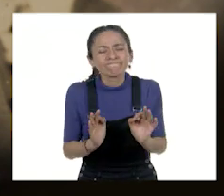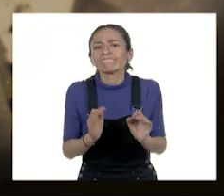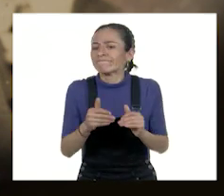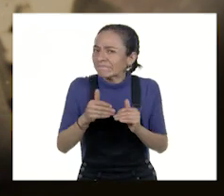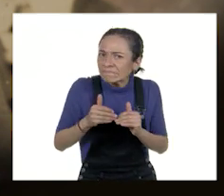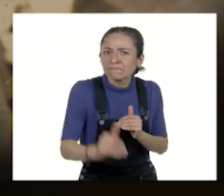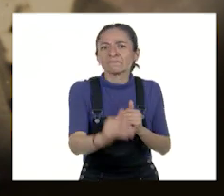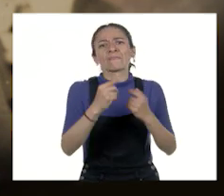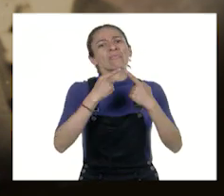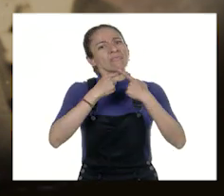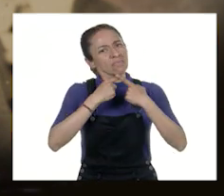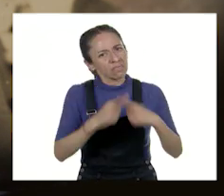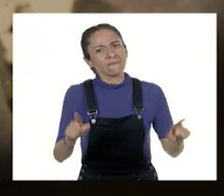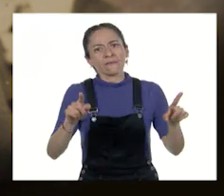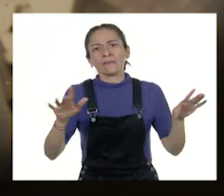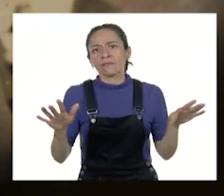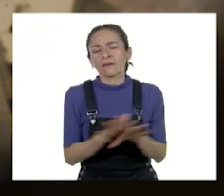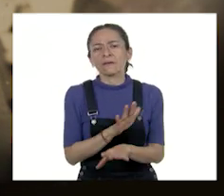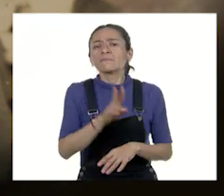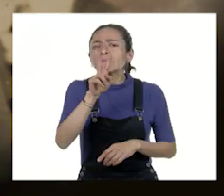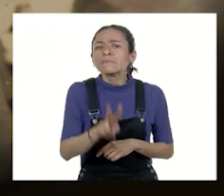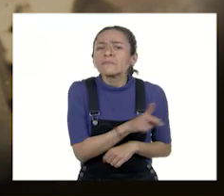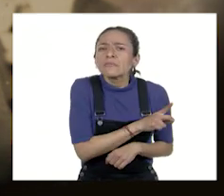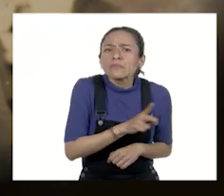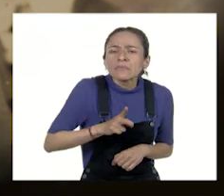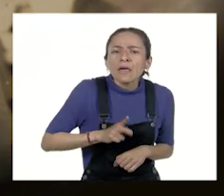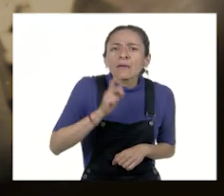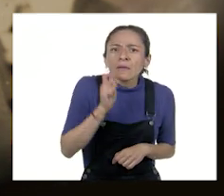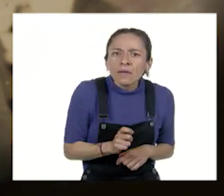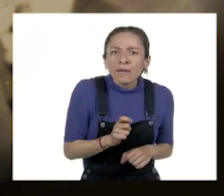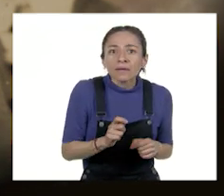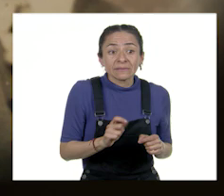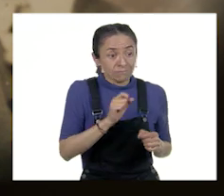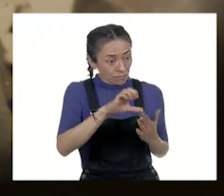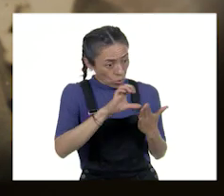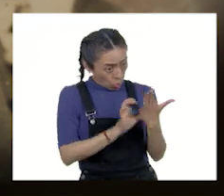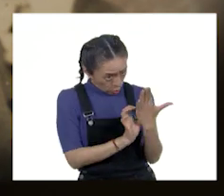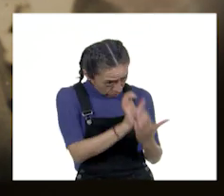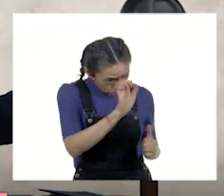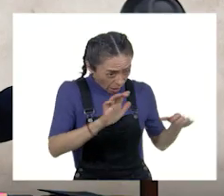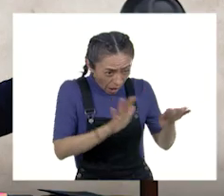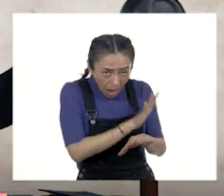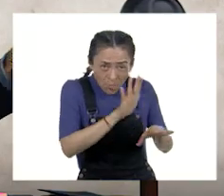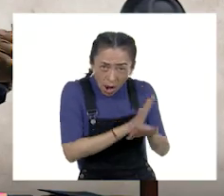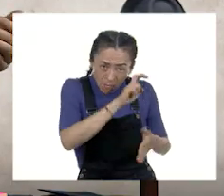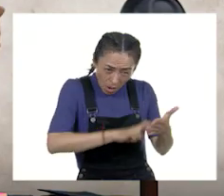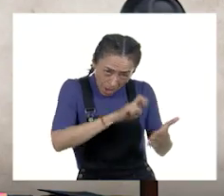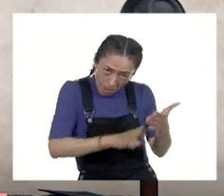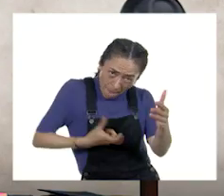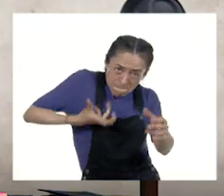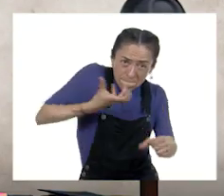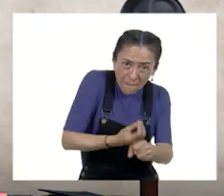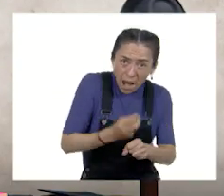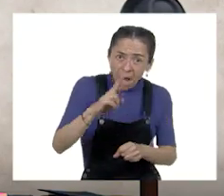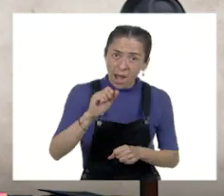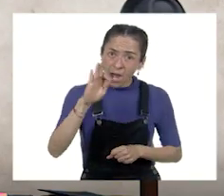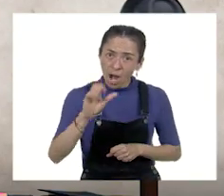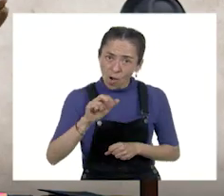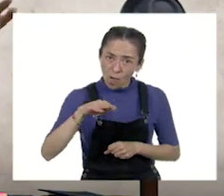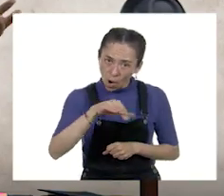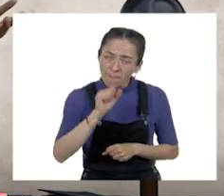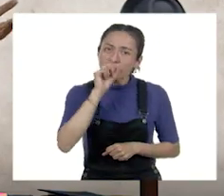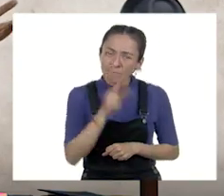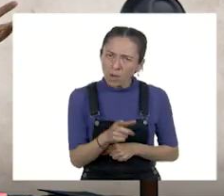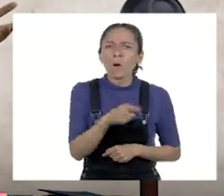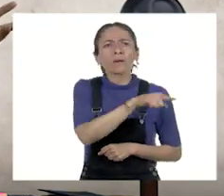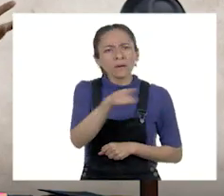distinta. Debemos entregarnos al trabajo de las reformas constitucionales. Propongo a los señores que se hayan atacado,